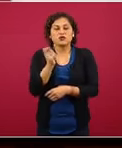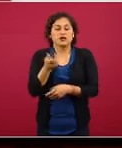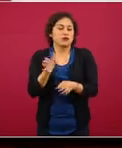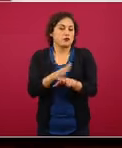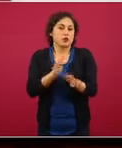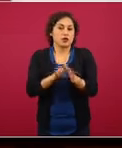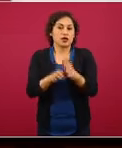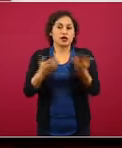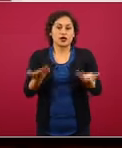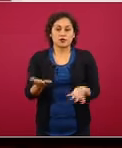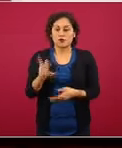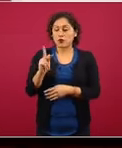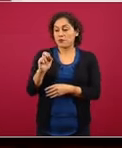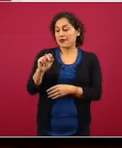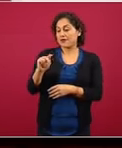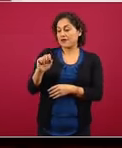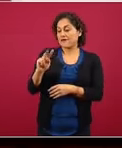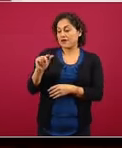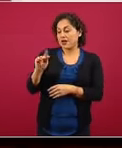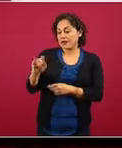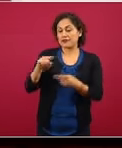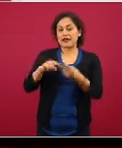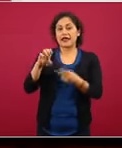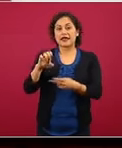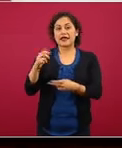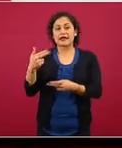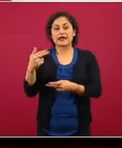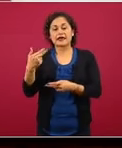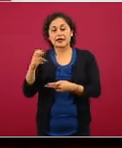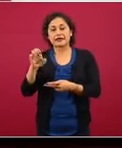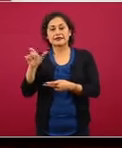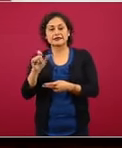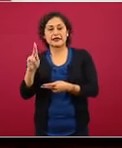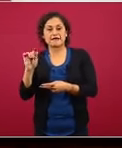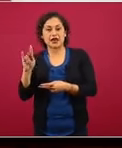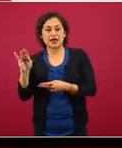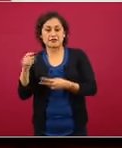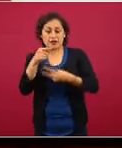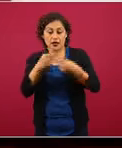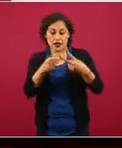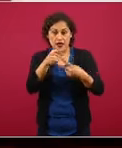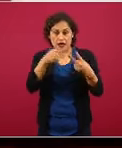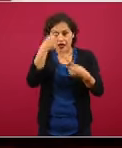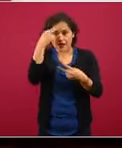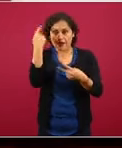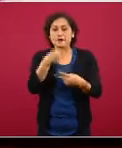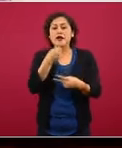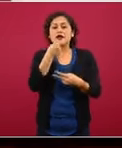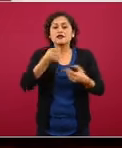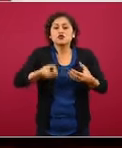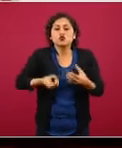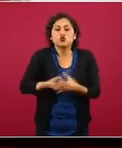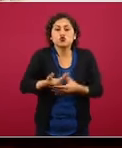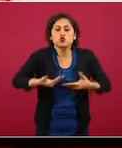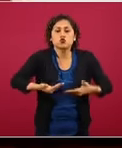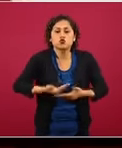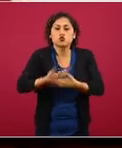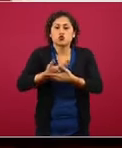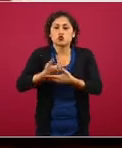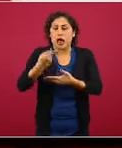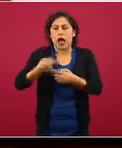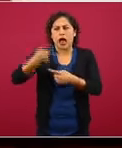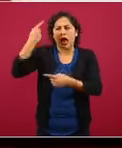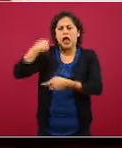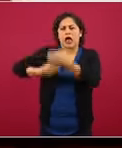de pentavalente o hexavalente, pues es universal, pero para niñas y niños que van naciendo, ¿no? Y que ya tienen muchos años.